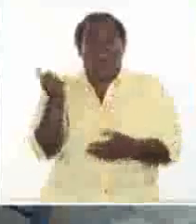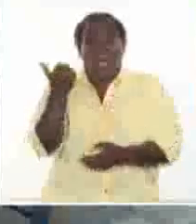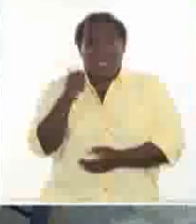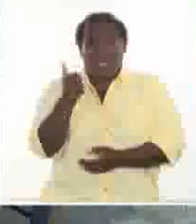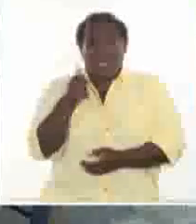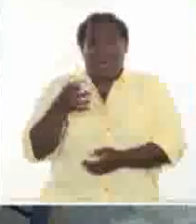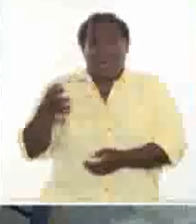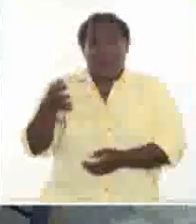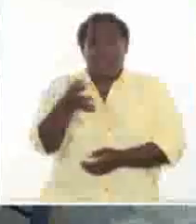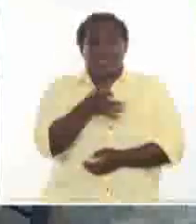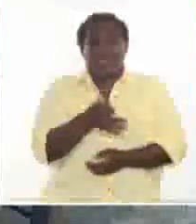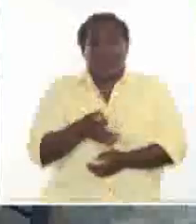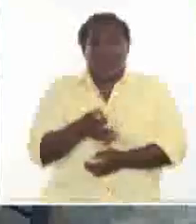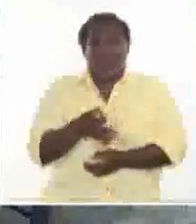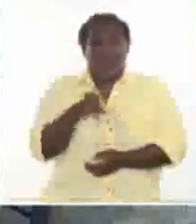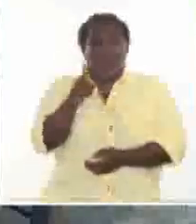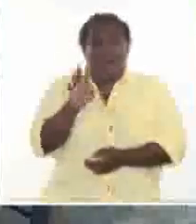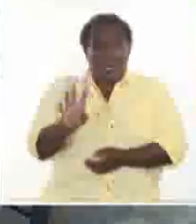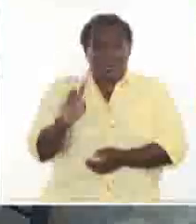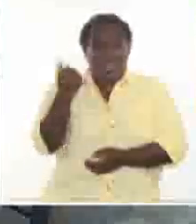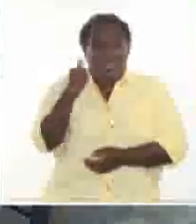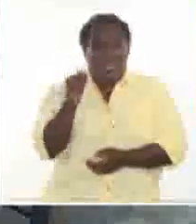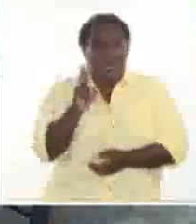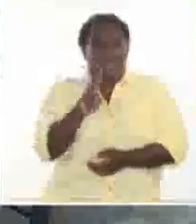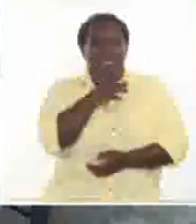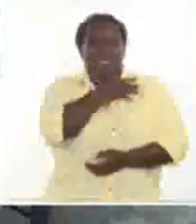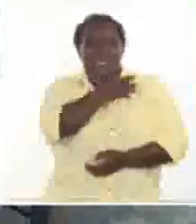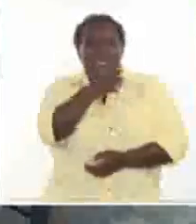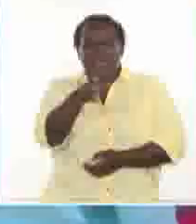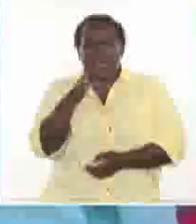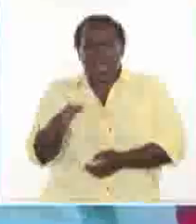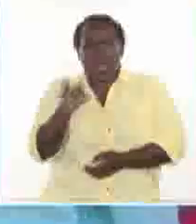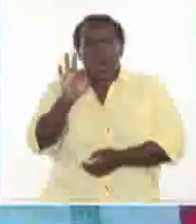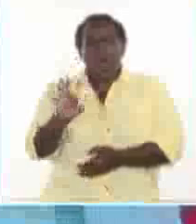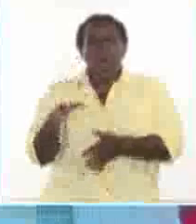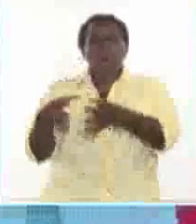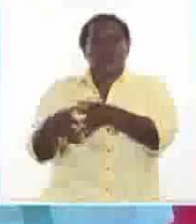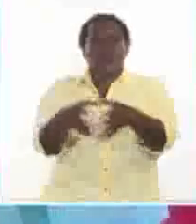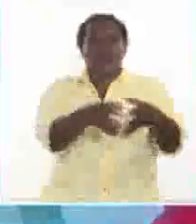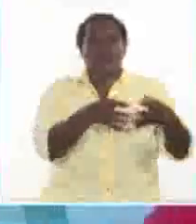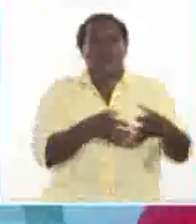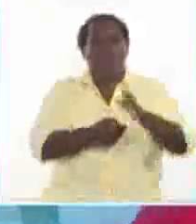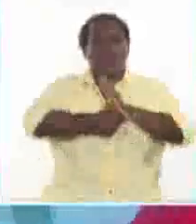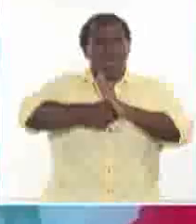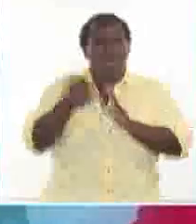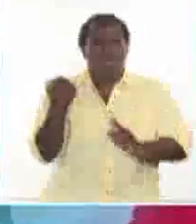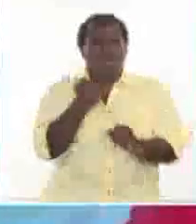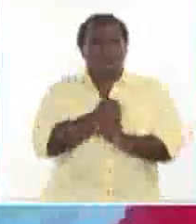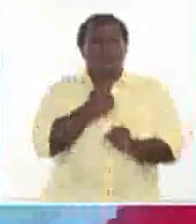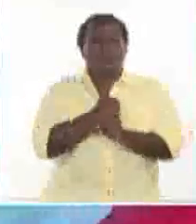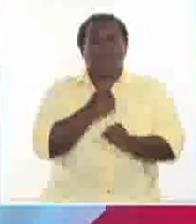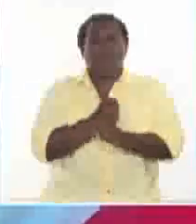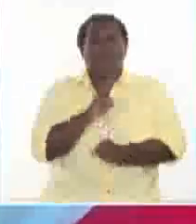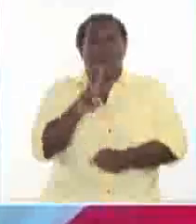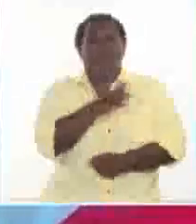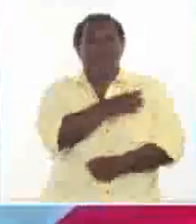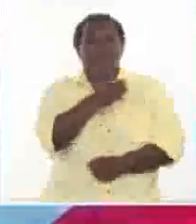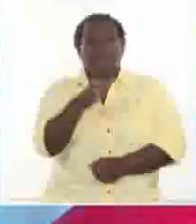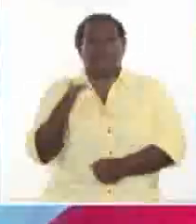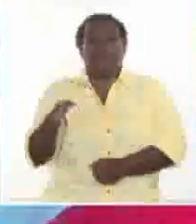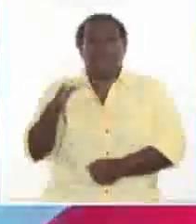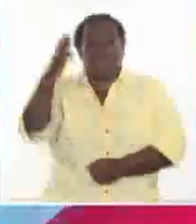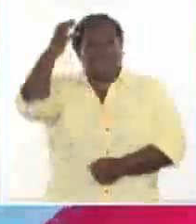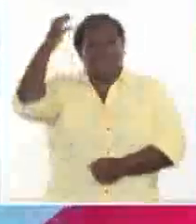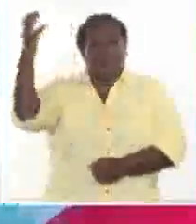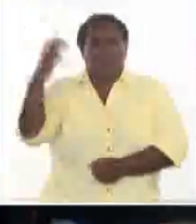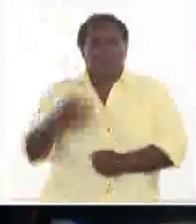municipios holguineros por parte de los representantes de las 8 comisiones permanentes de trabajo que realizan la visita parlamentaria.